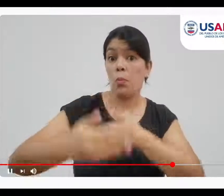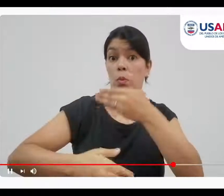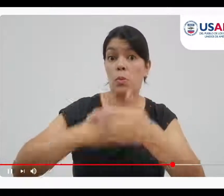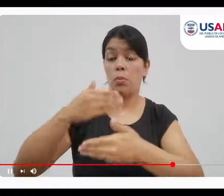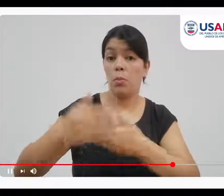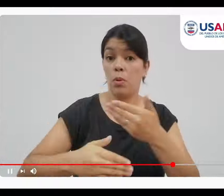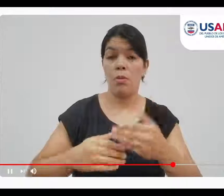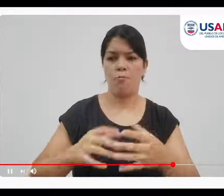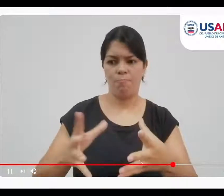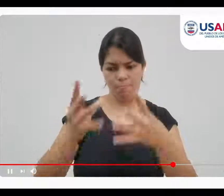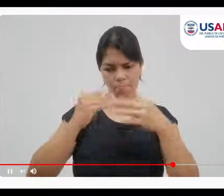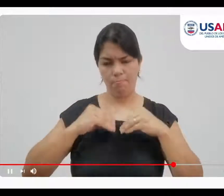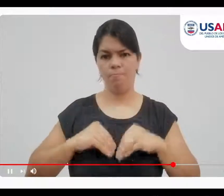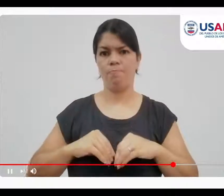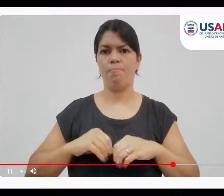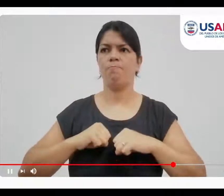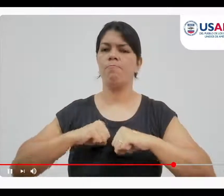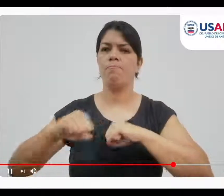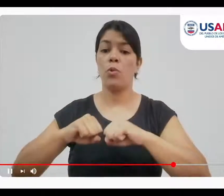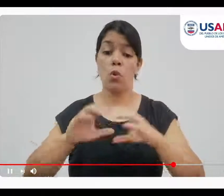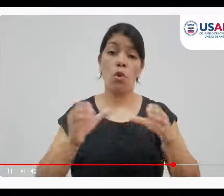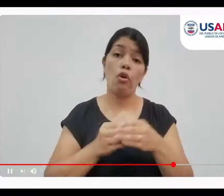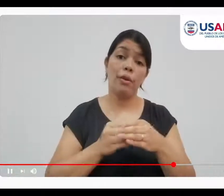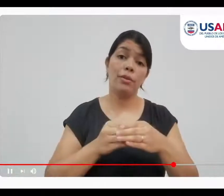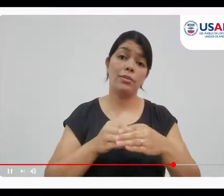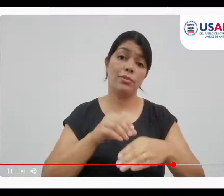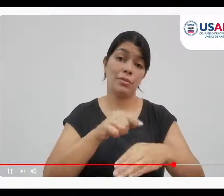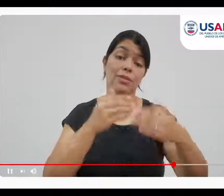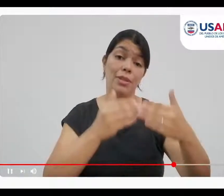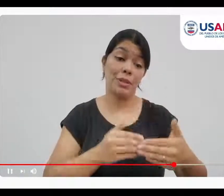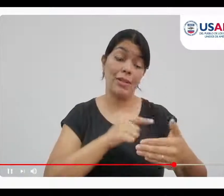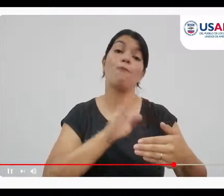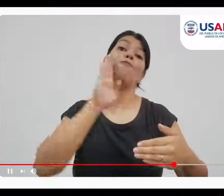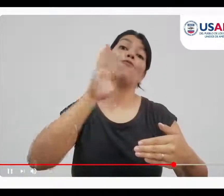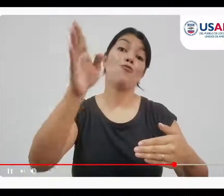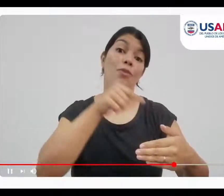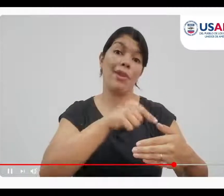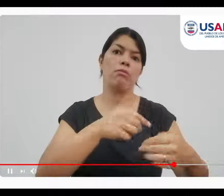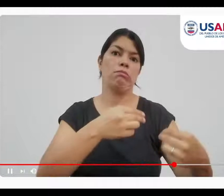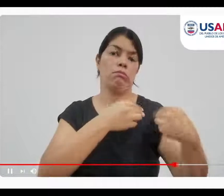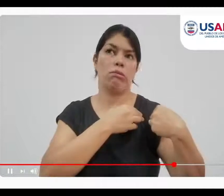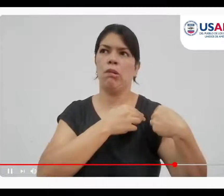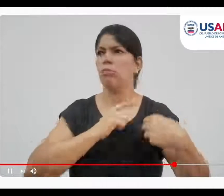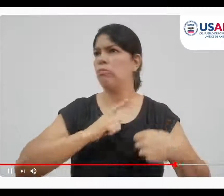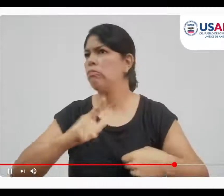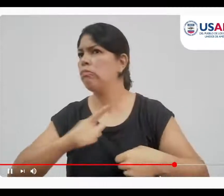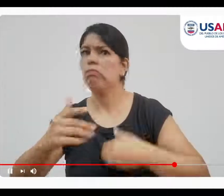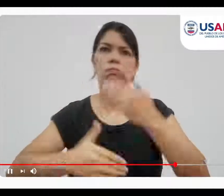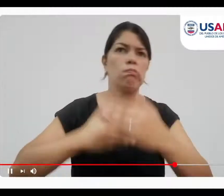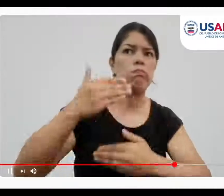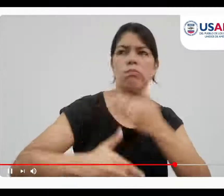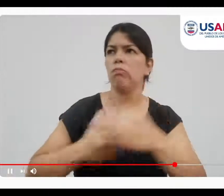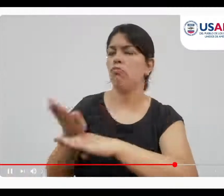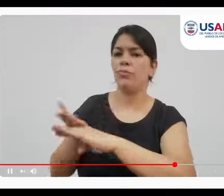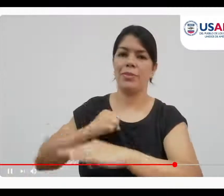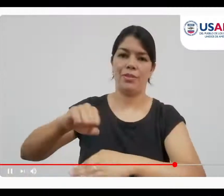mayor determinación sobre las acciones y que a futuro sean las organizaciones de personas con discapacidad quienes asuman el reto de liderar los procesos de